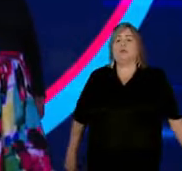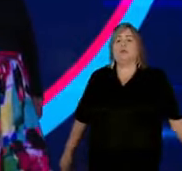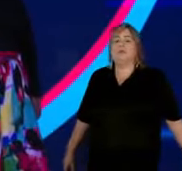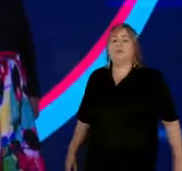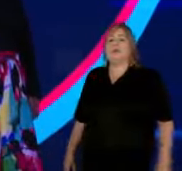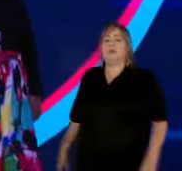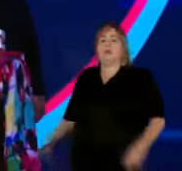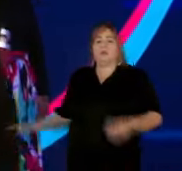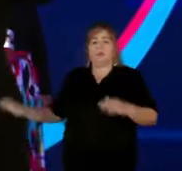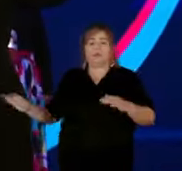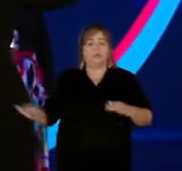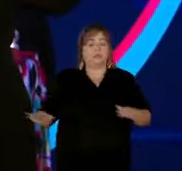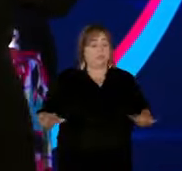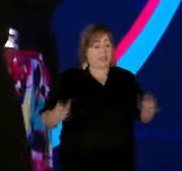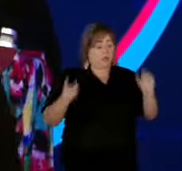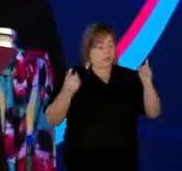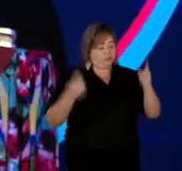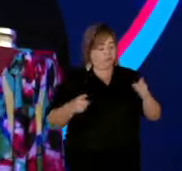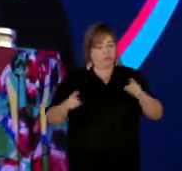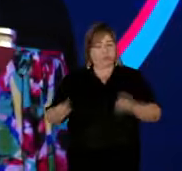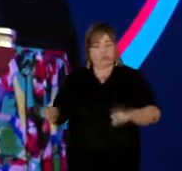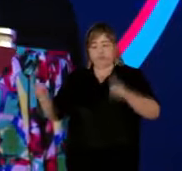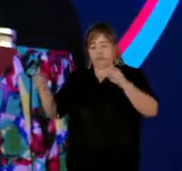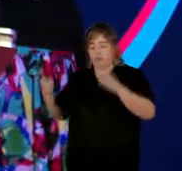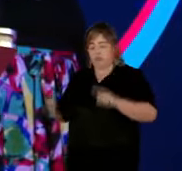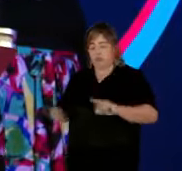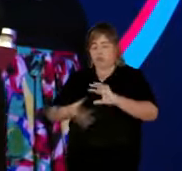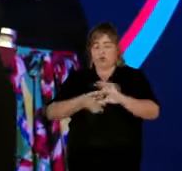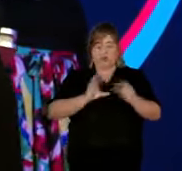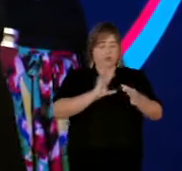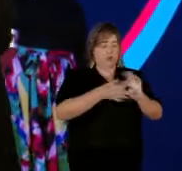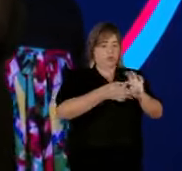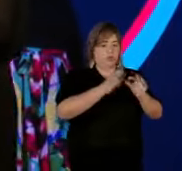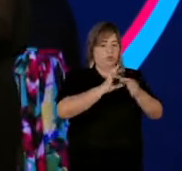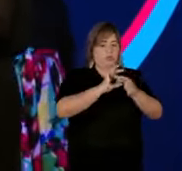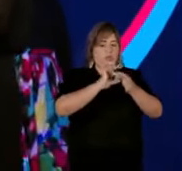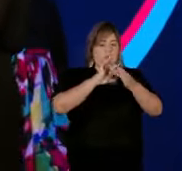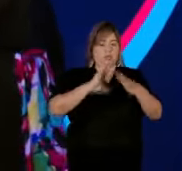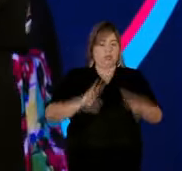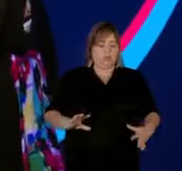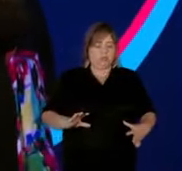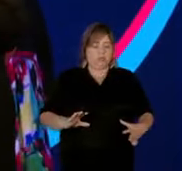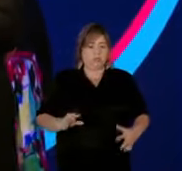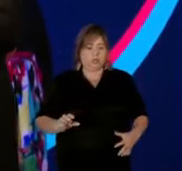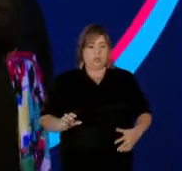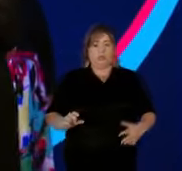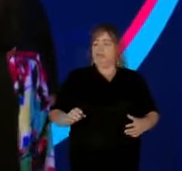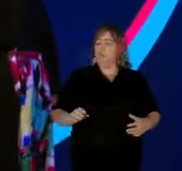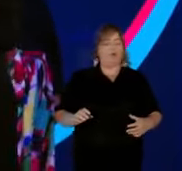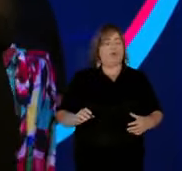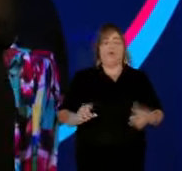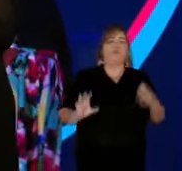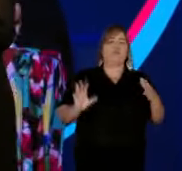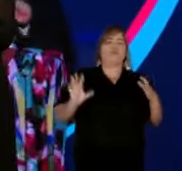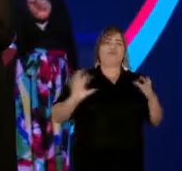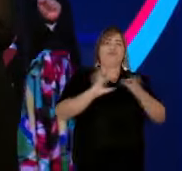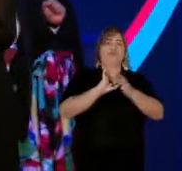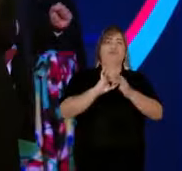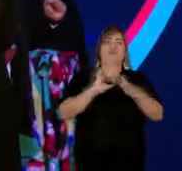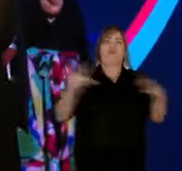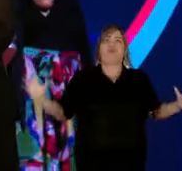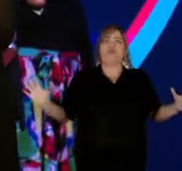Siga cantando, que algo está pasando. Lo que te quiere alar hacia atrás, tiene que soltarte, tiene que